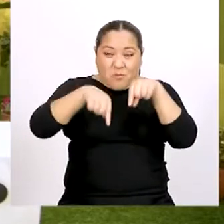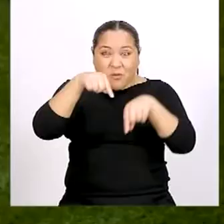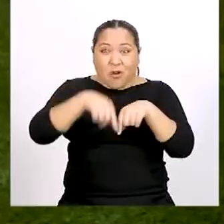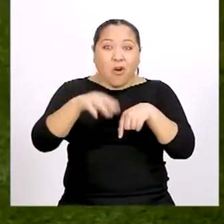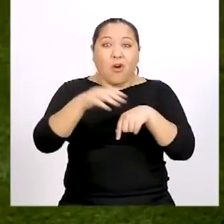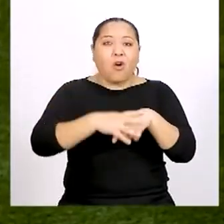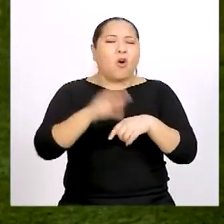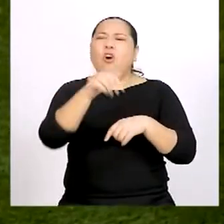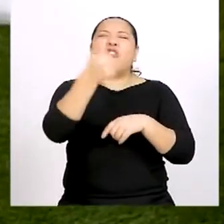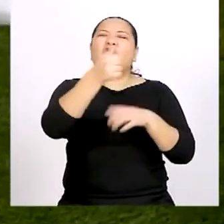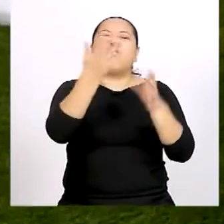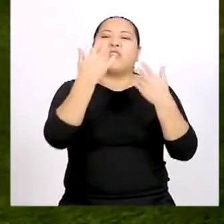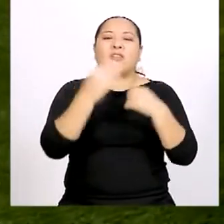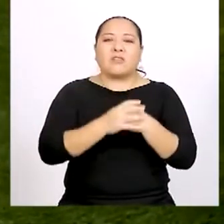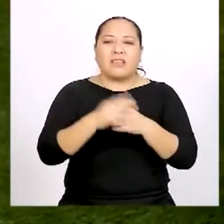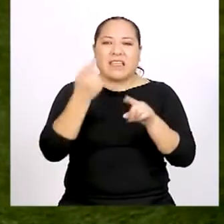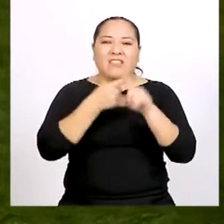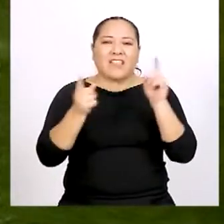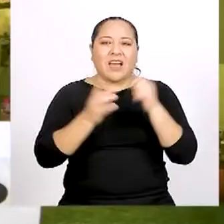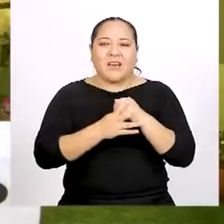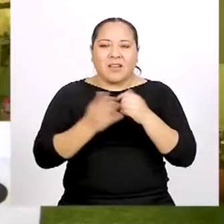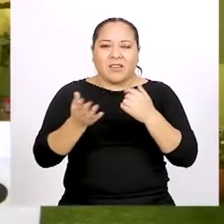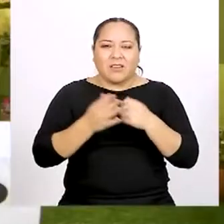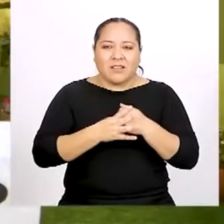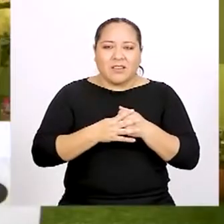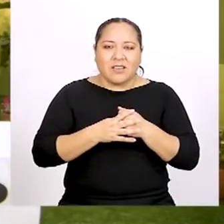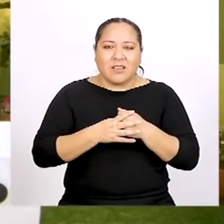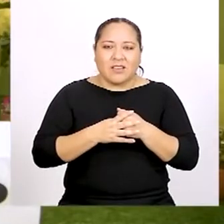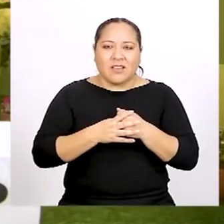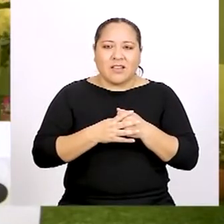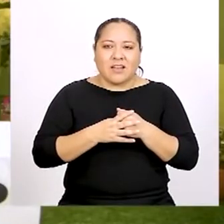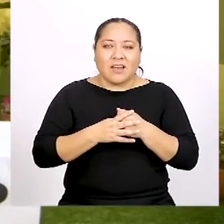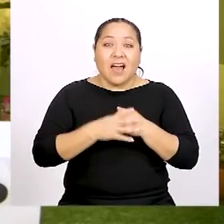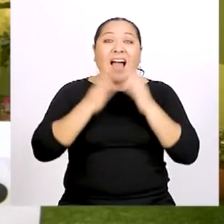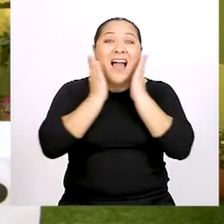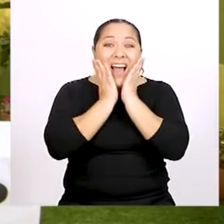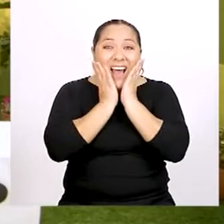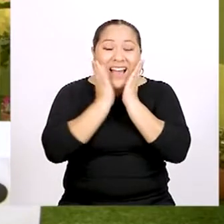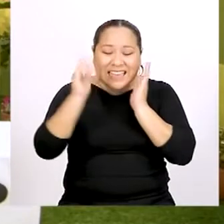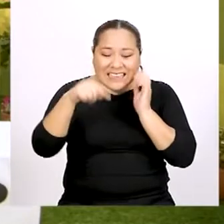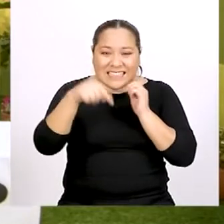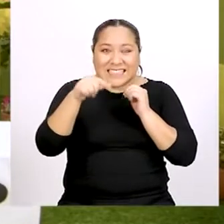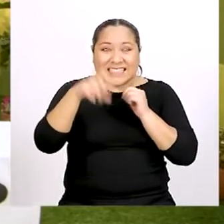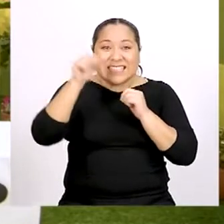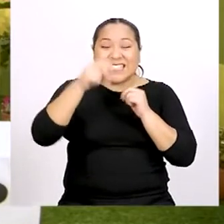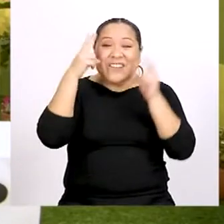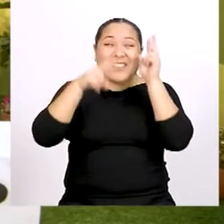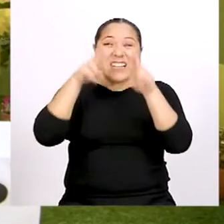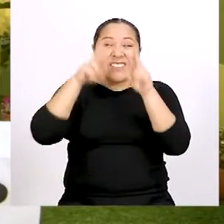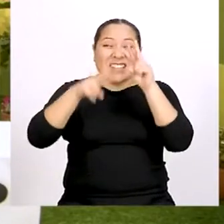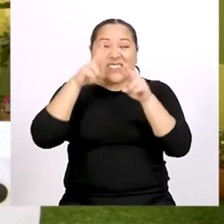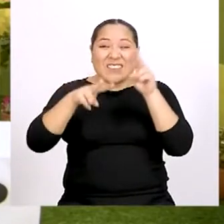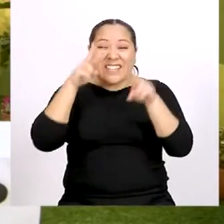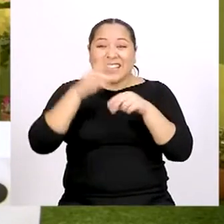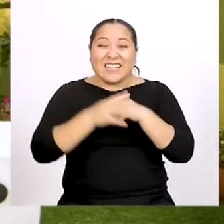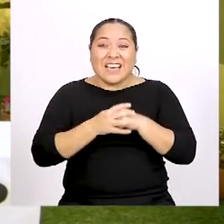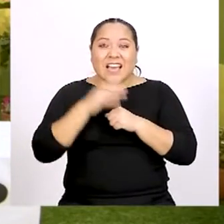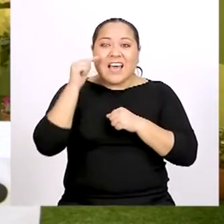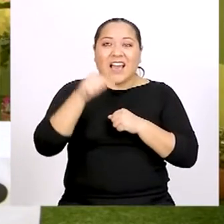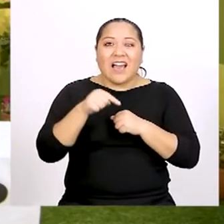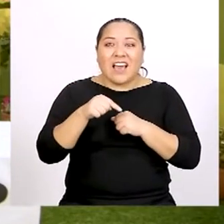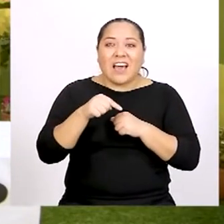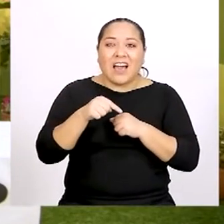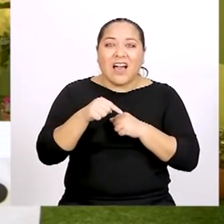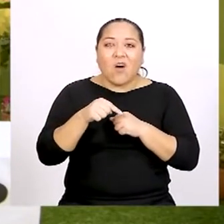¡Otra vez tocarnos los pies! ¡Otro, otro, otro! ¿Otro? ¿Uno diferente? Sí, uno diferente. Ya, a ver. ¡Oh, aquí lo tengo! ¡Miren, miren, miren,